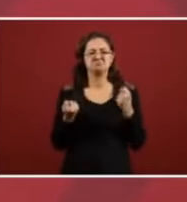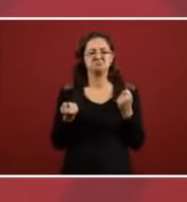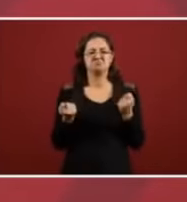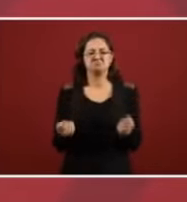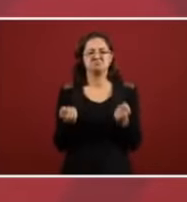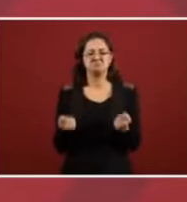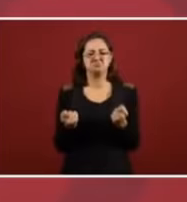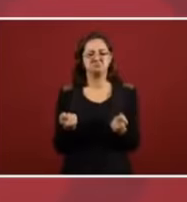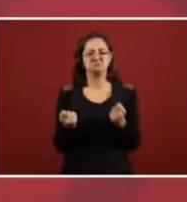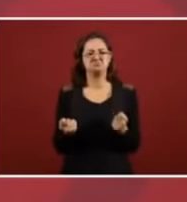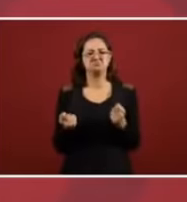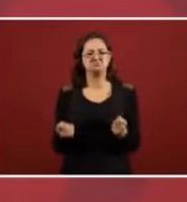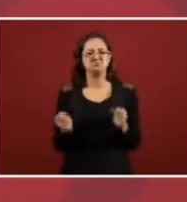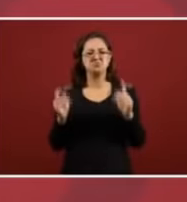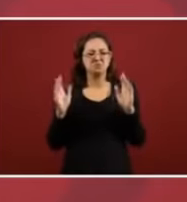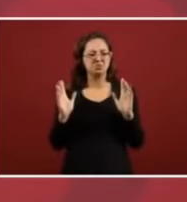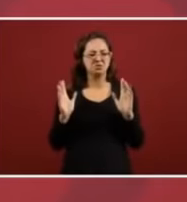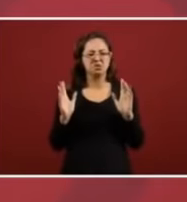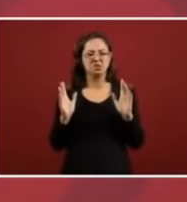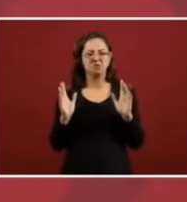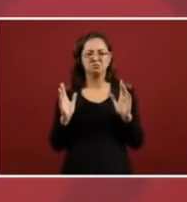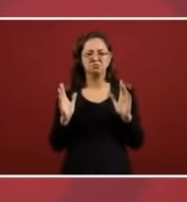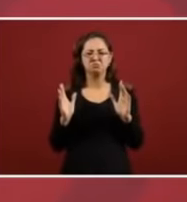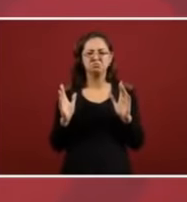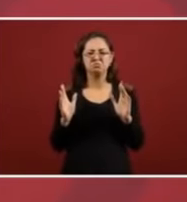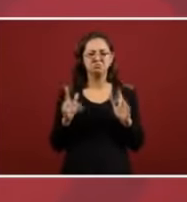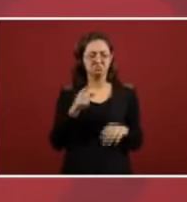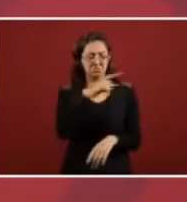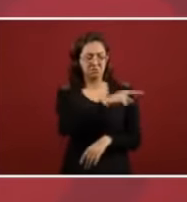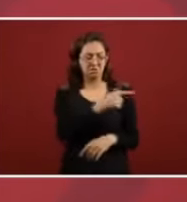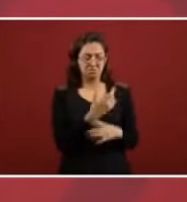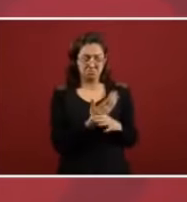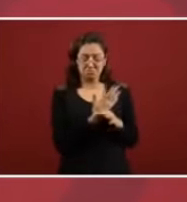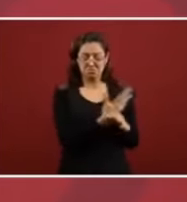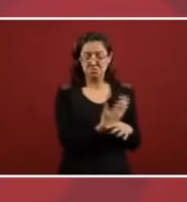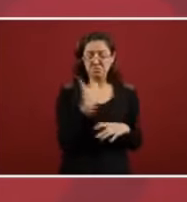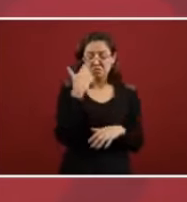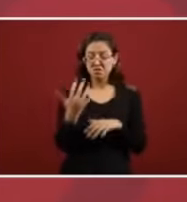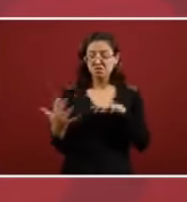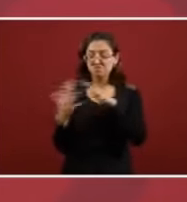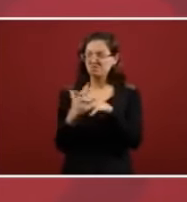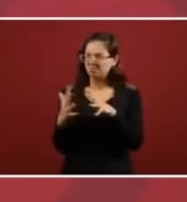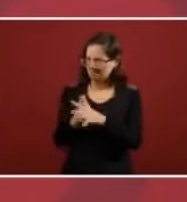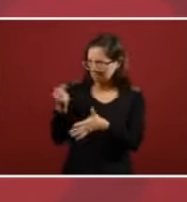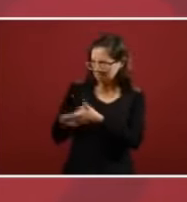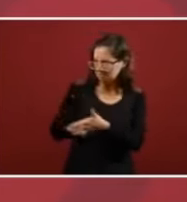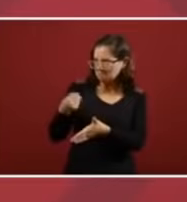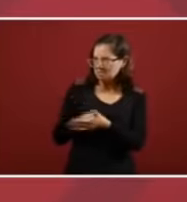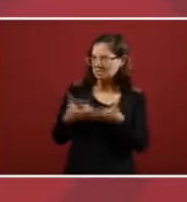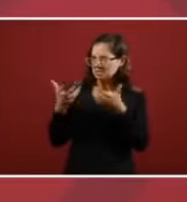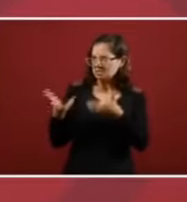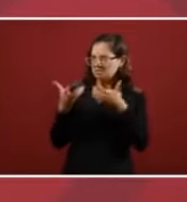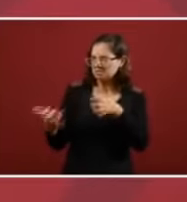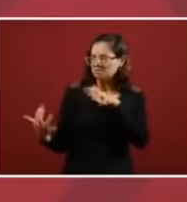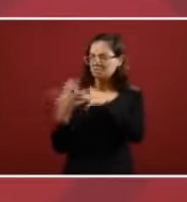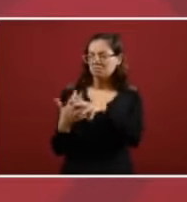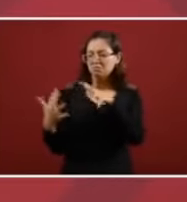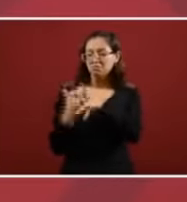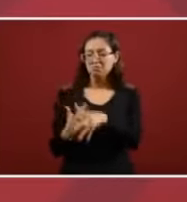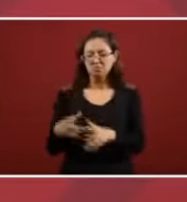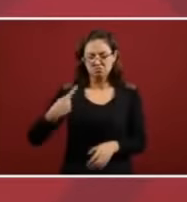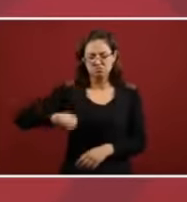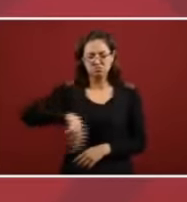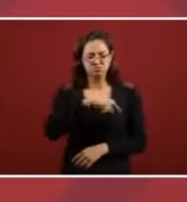cómo lo estaban pidiendo implorando los conservadores